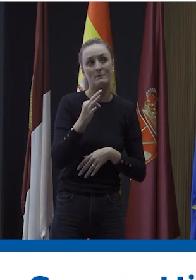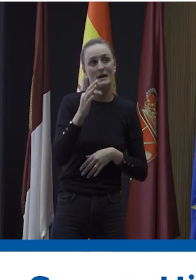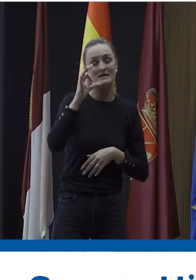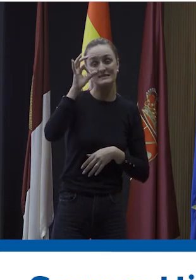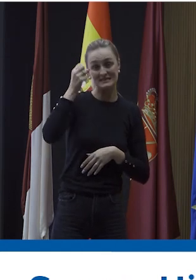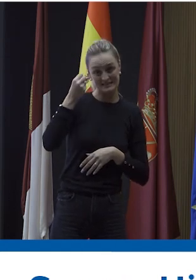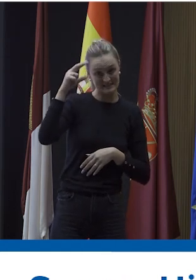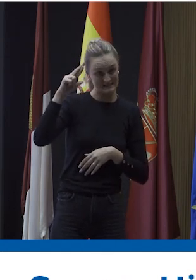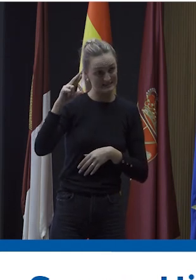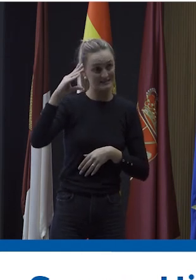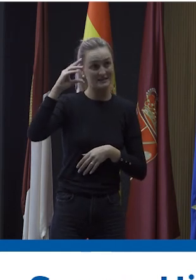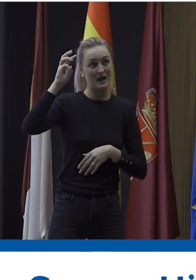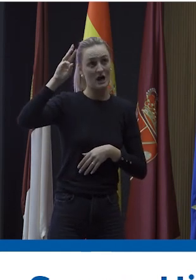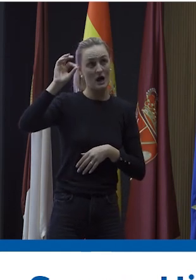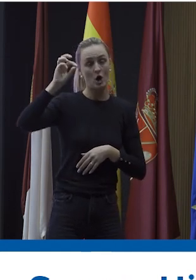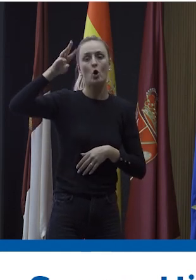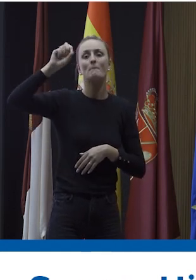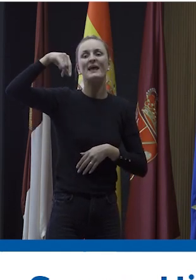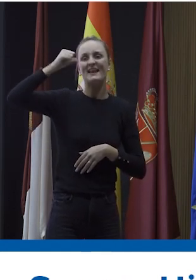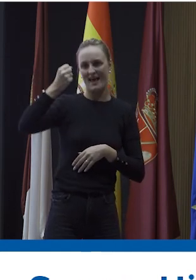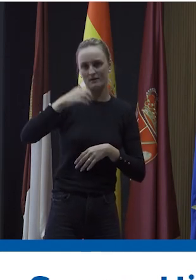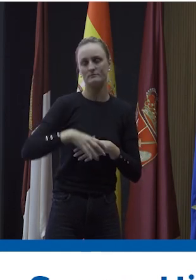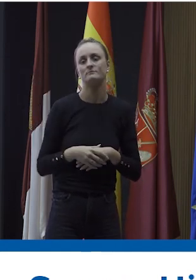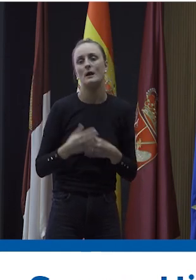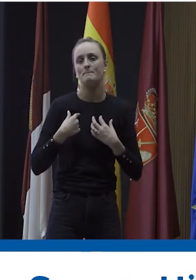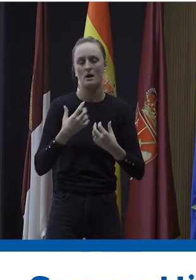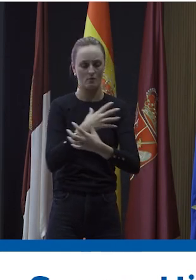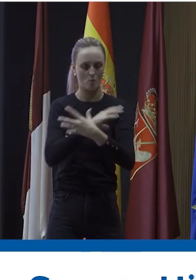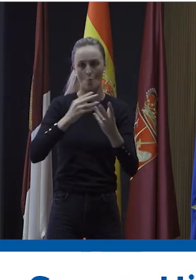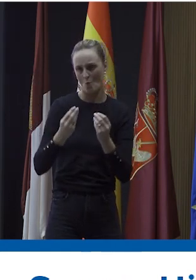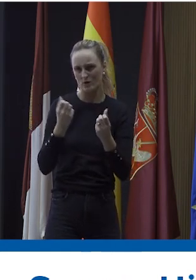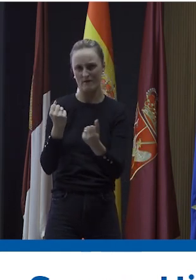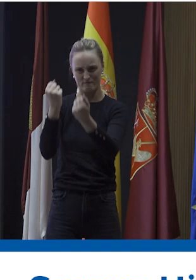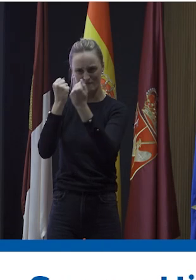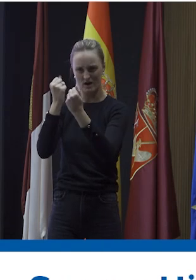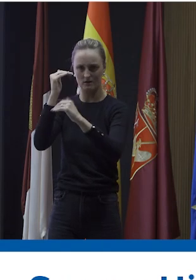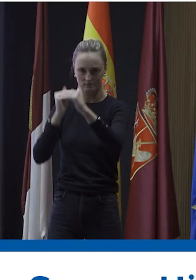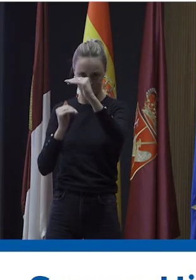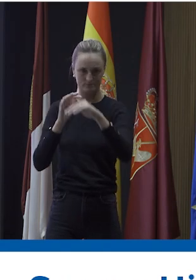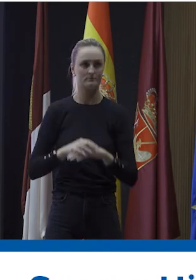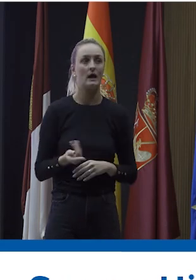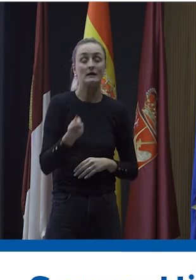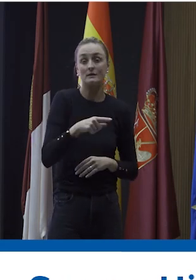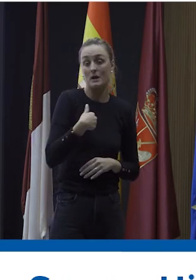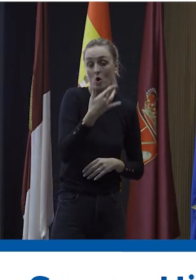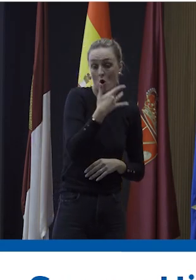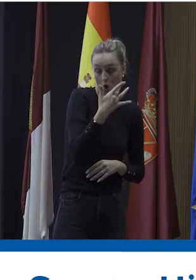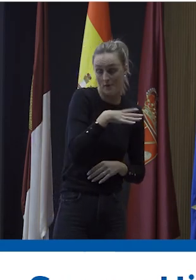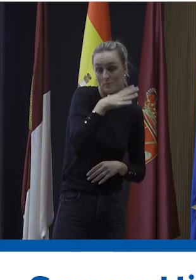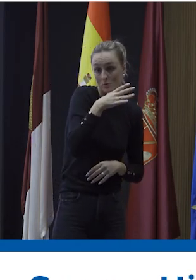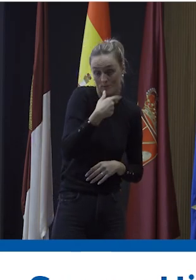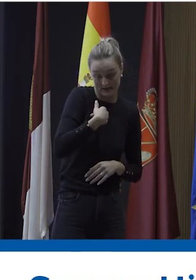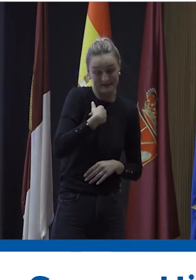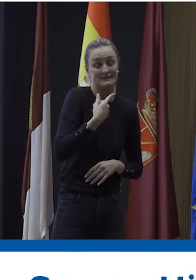esa reducción de la masa muscular y de la fuerza, ¿vale? Entonces también se tienen que conocer porque también